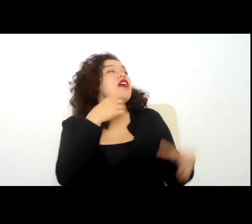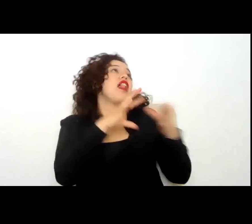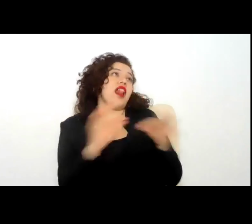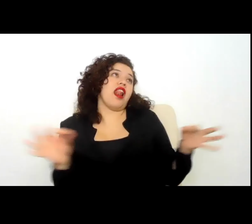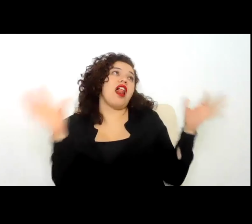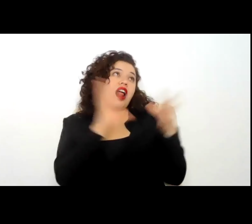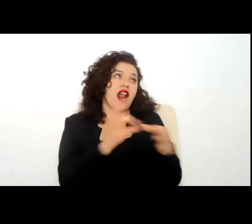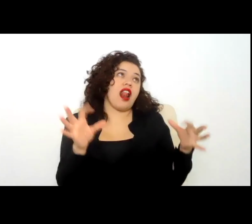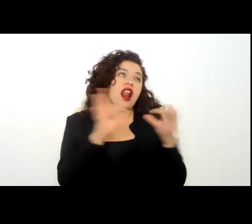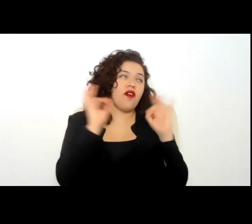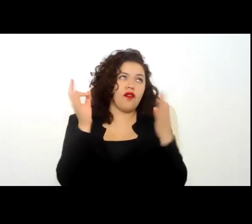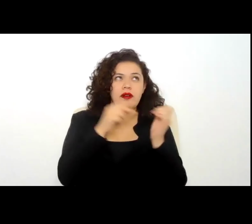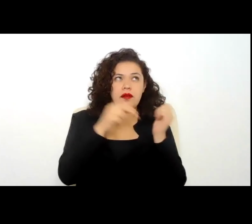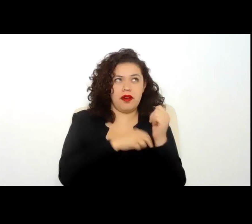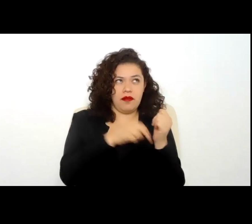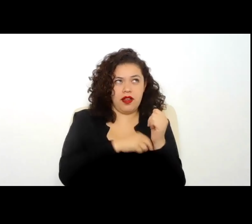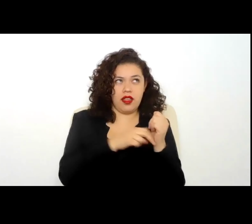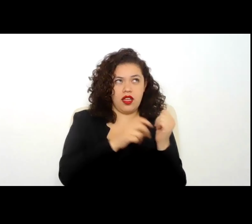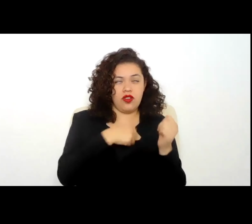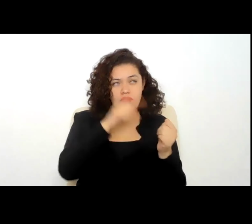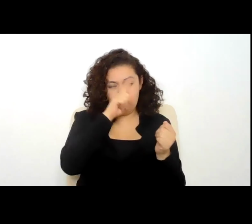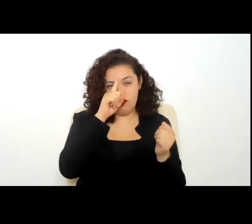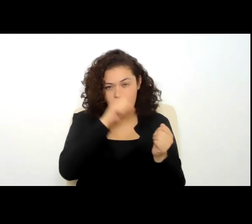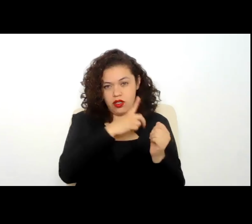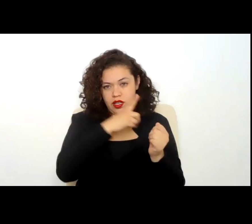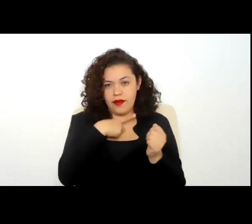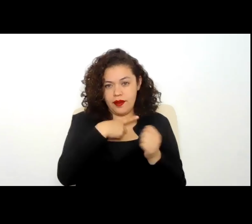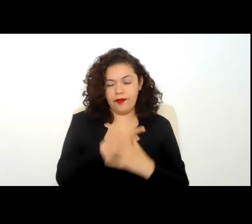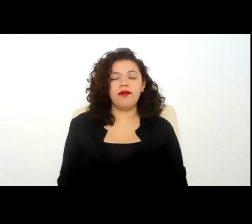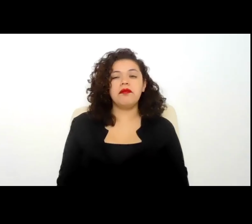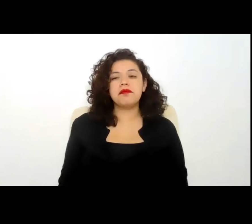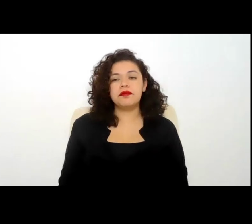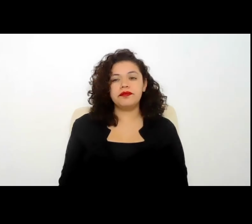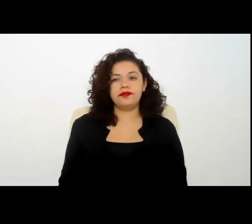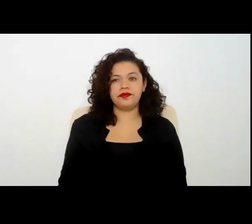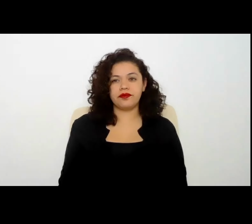manera anónima. Eso es lo que yo creo que sería lo más conveniente.